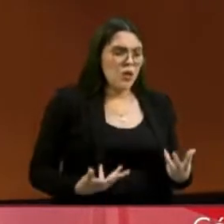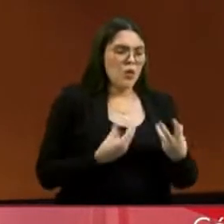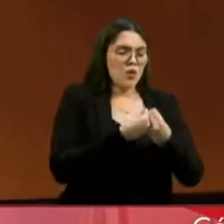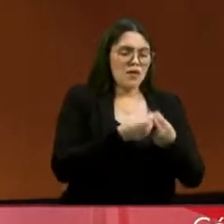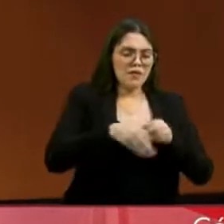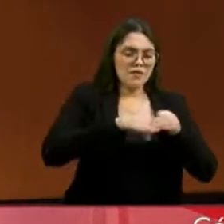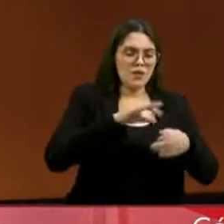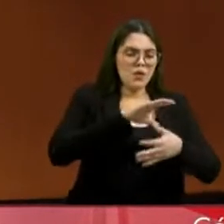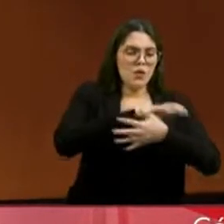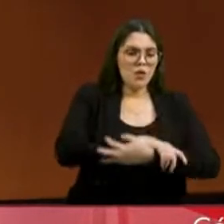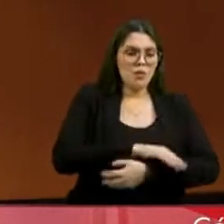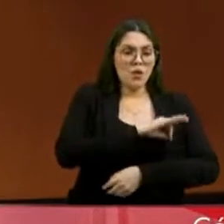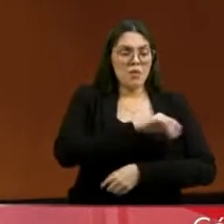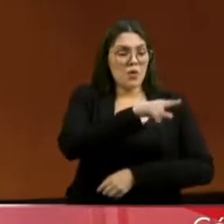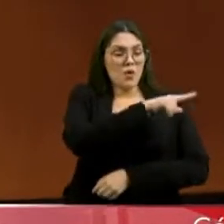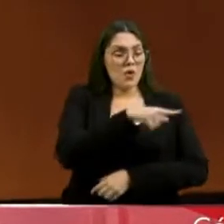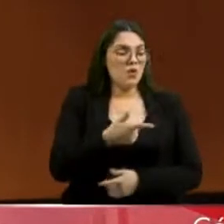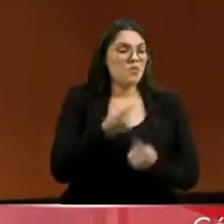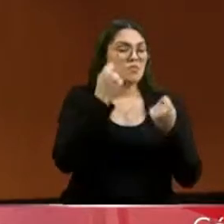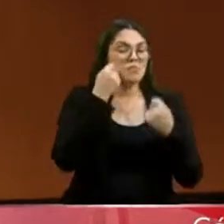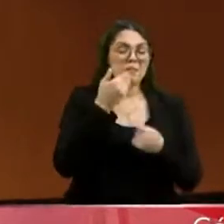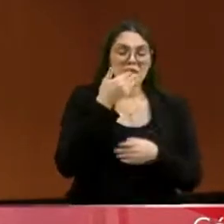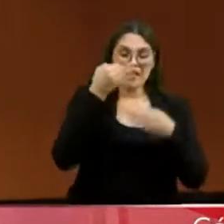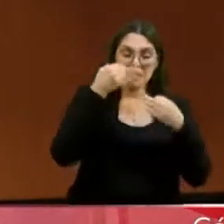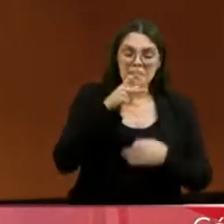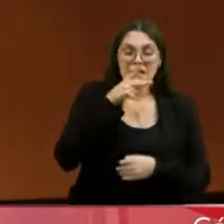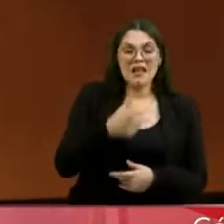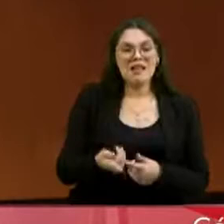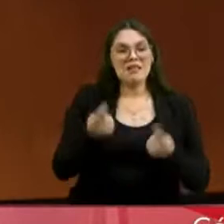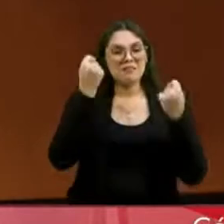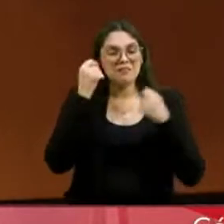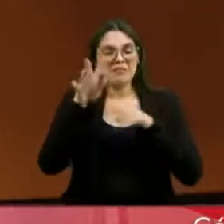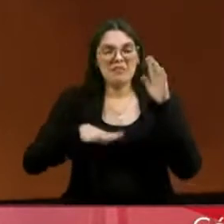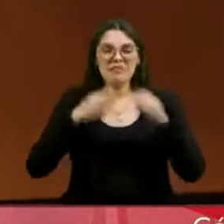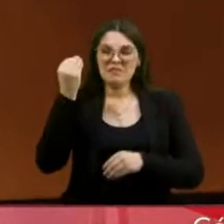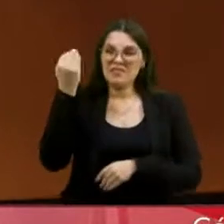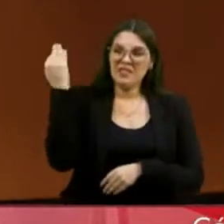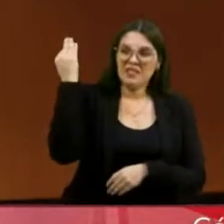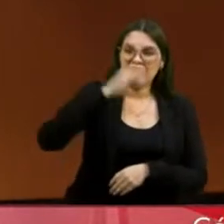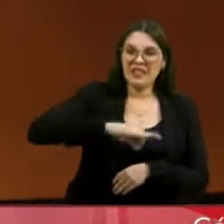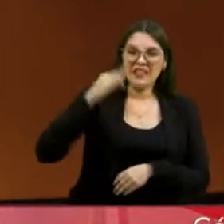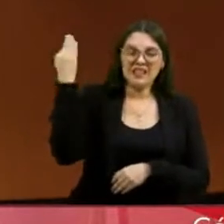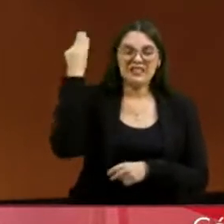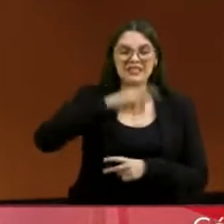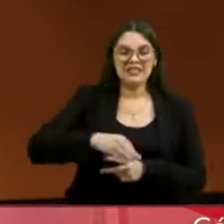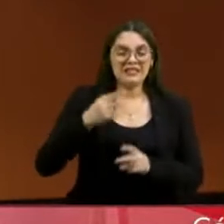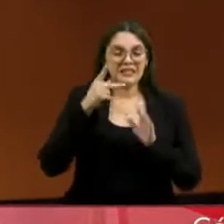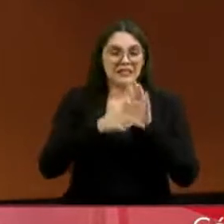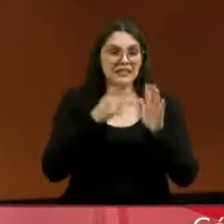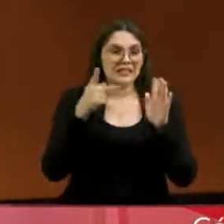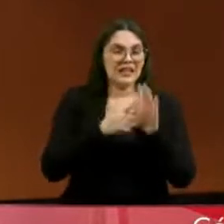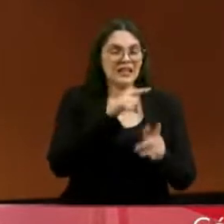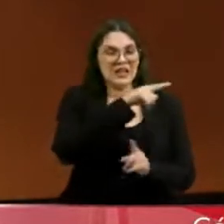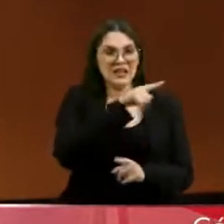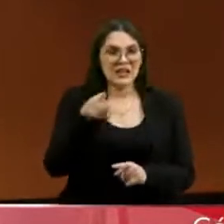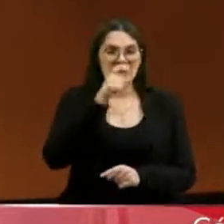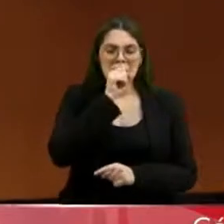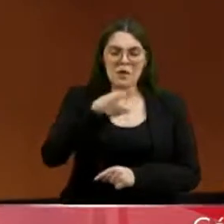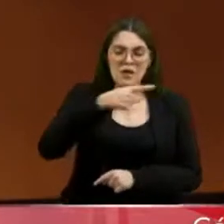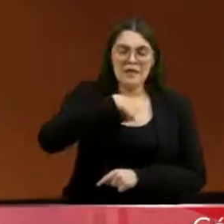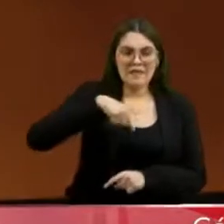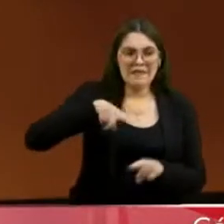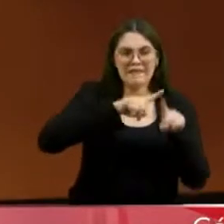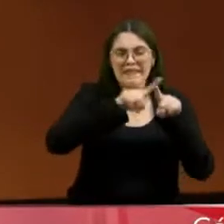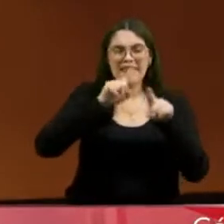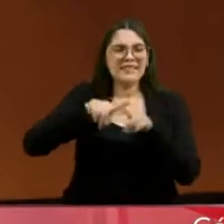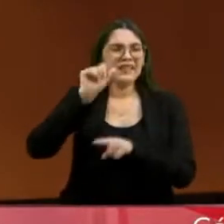la oposición no tenga palabra, aunque la oposición traicione una y otra vez hasta los compromisos